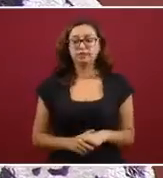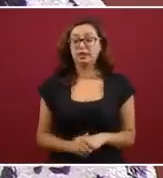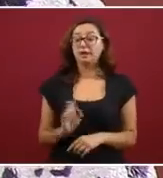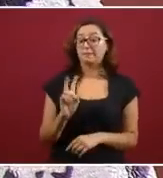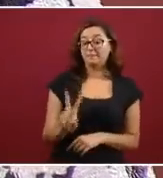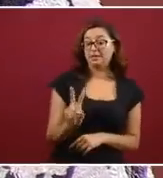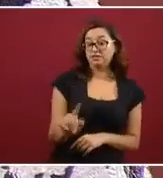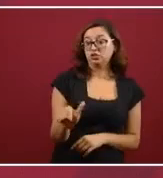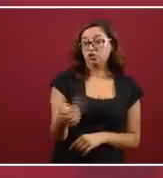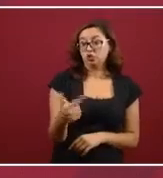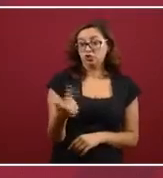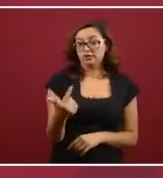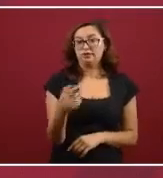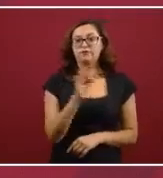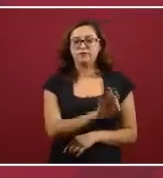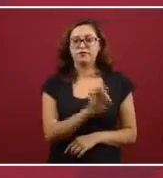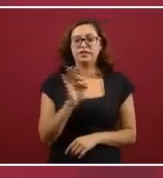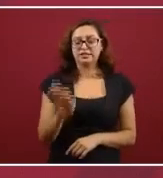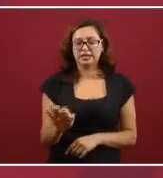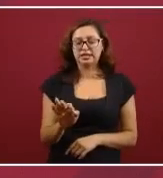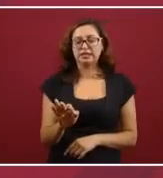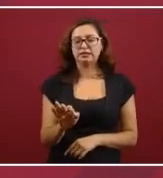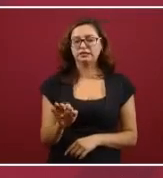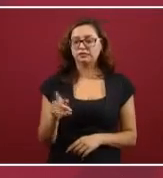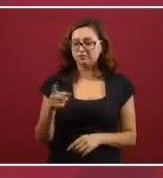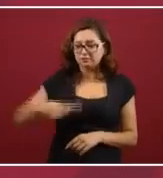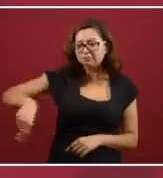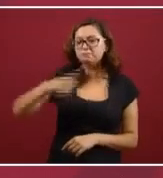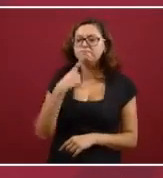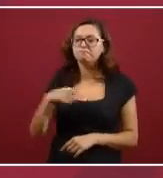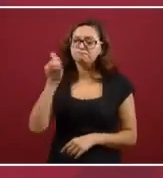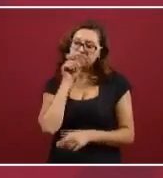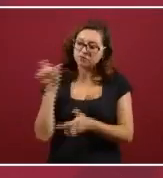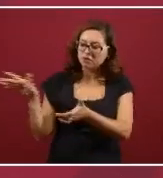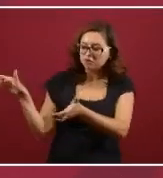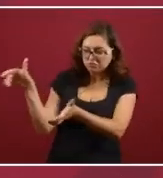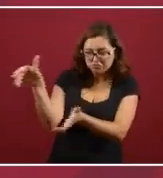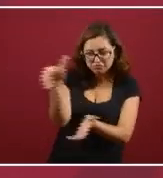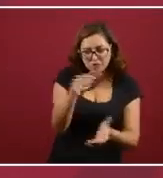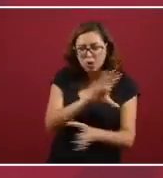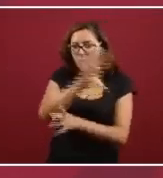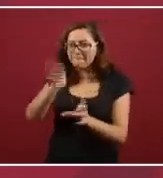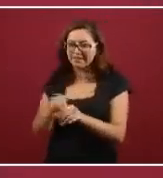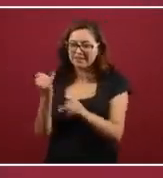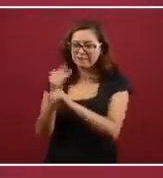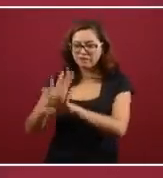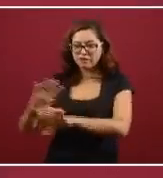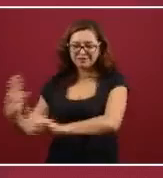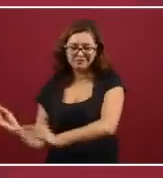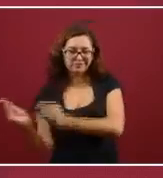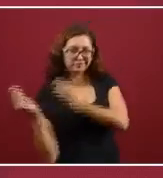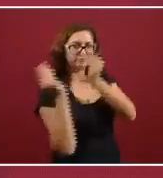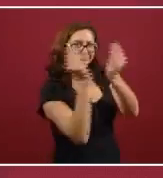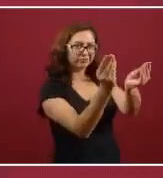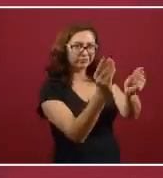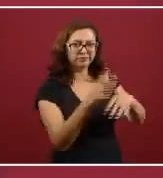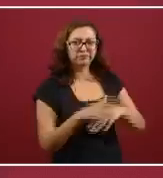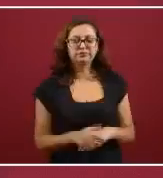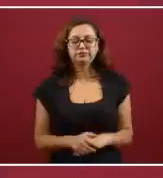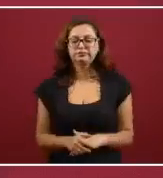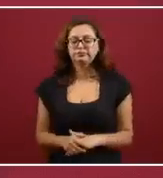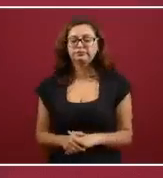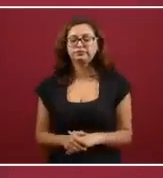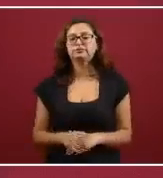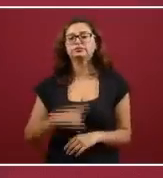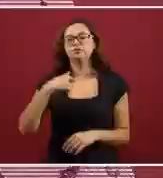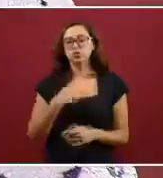12, es la fecha límite para que los tomateros presenten información. Yo he pedido una llamada una